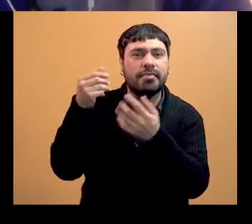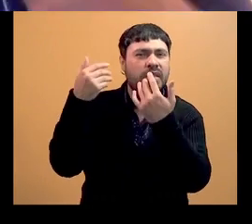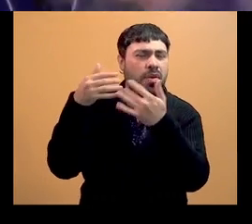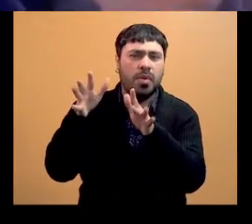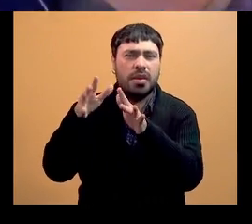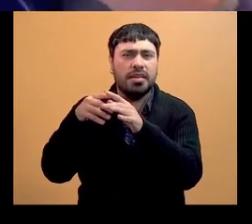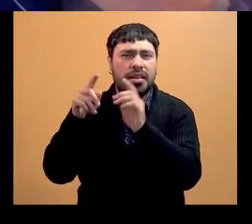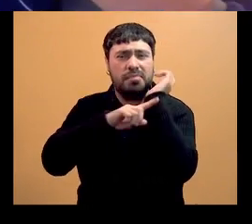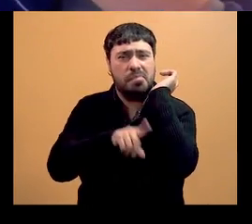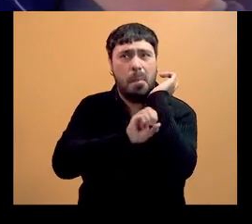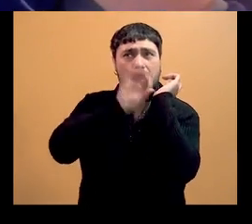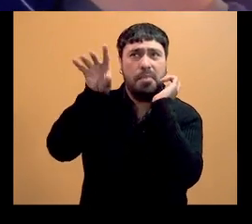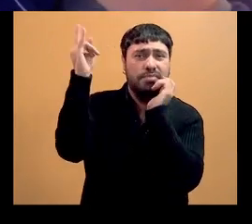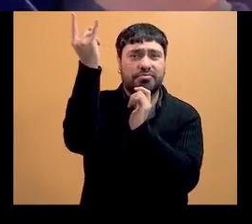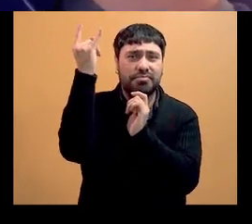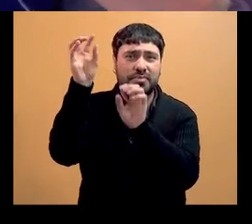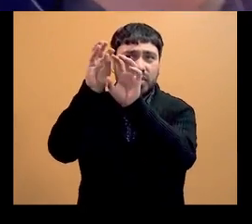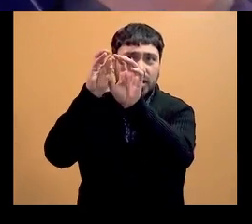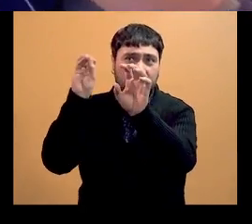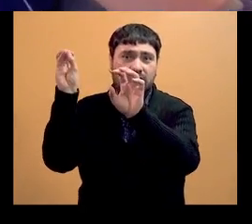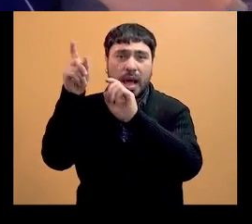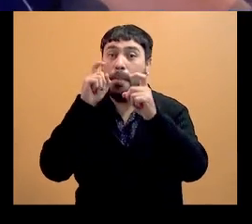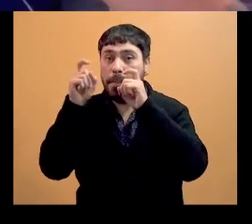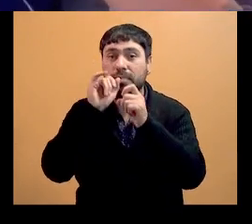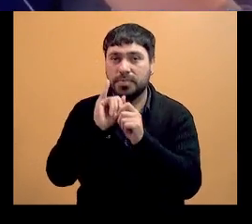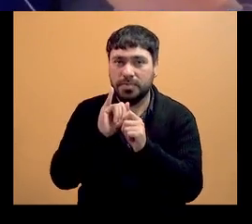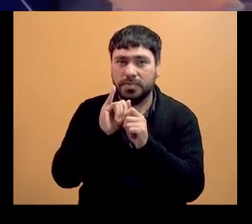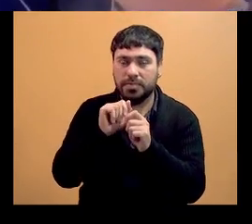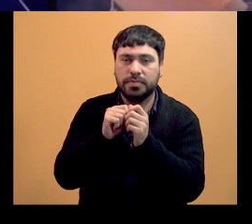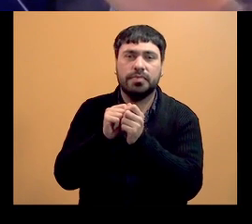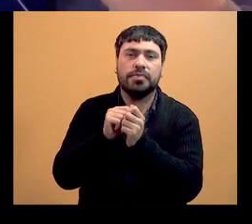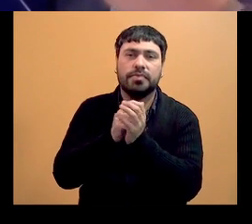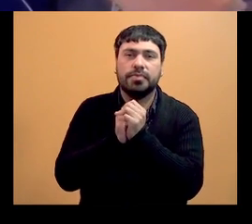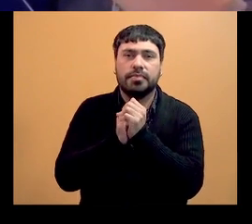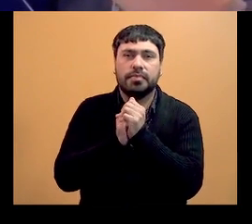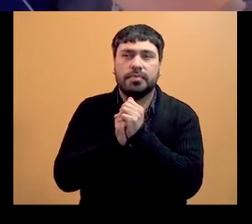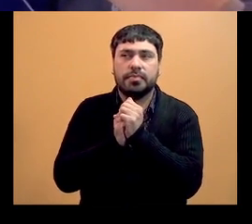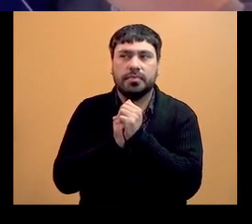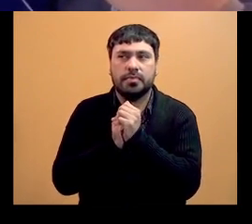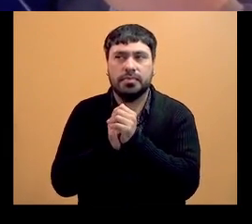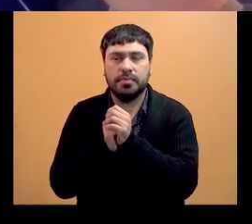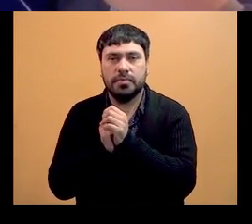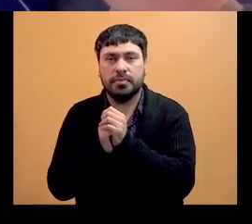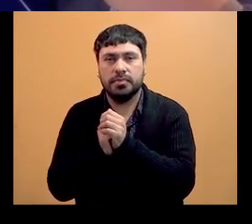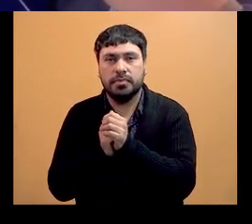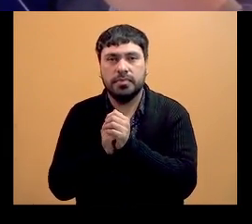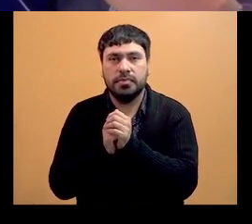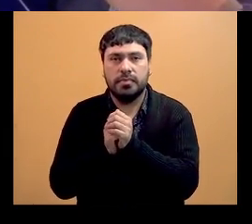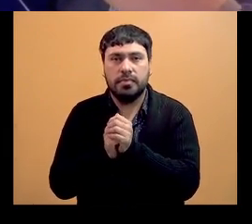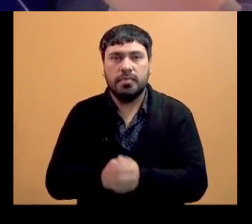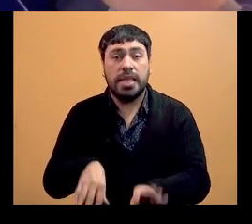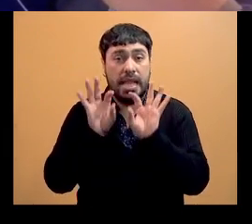sin embargo, cualquier tipo de basura espacial es un peligro inminente. Lo que se hace como forma, y es muy difícil estimar cuánto